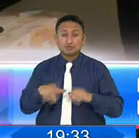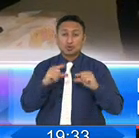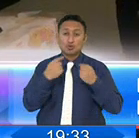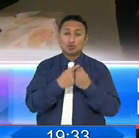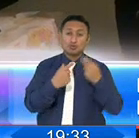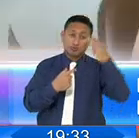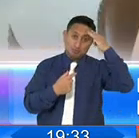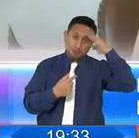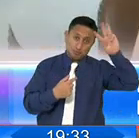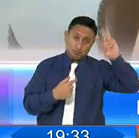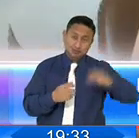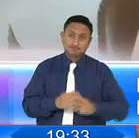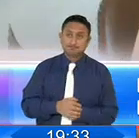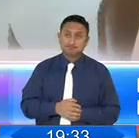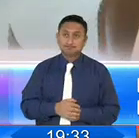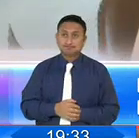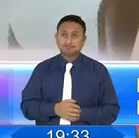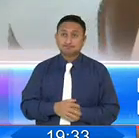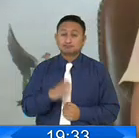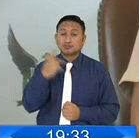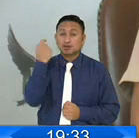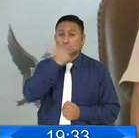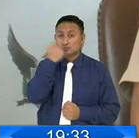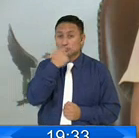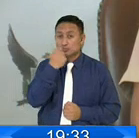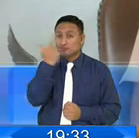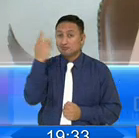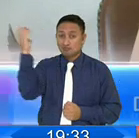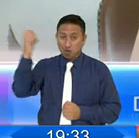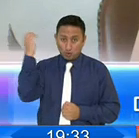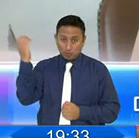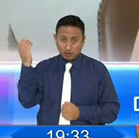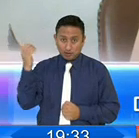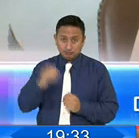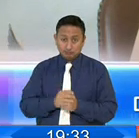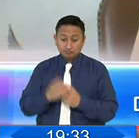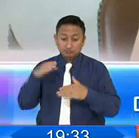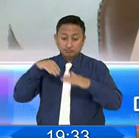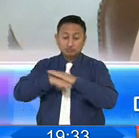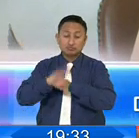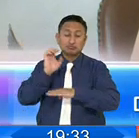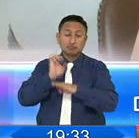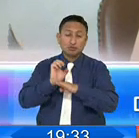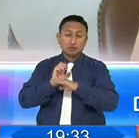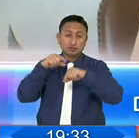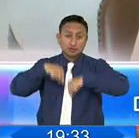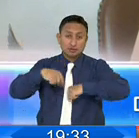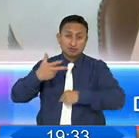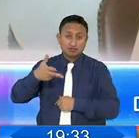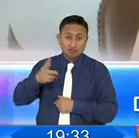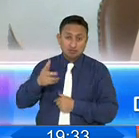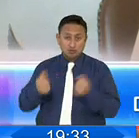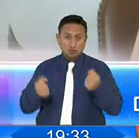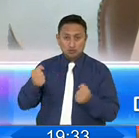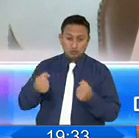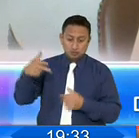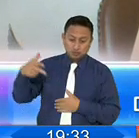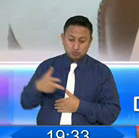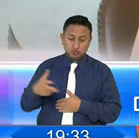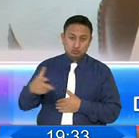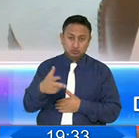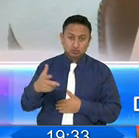carteles mexicanos. El alcaloide era negociado en Colombia e ingresado a nuestro país vía terrestre en